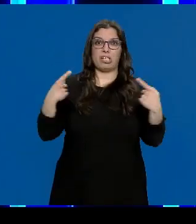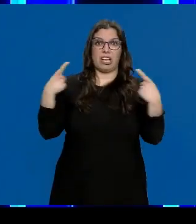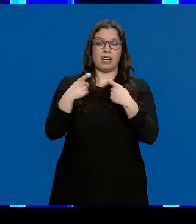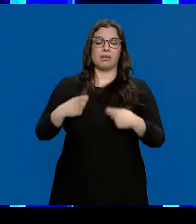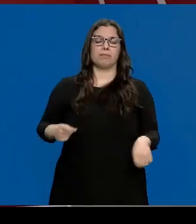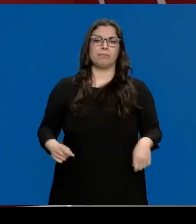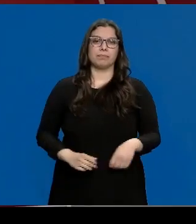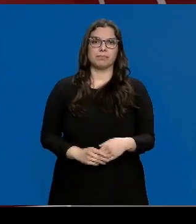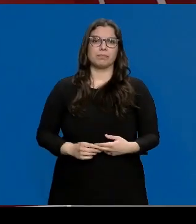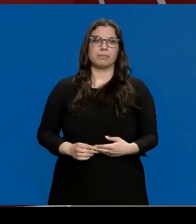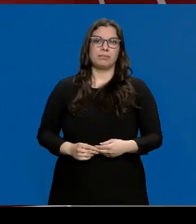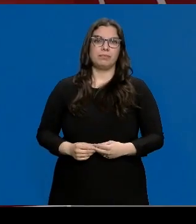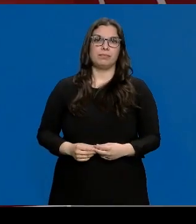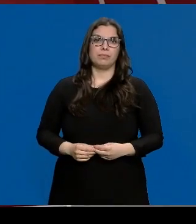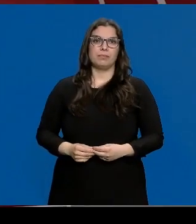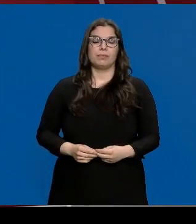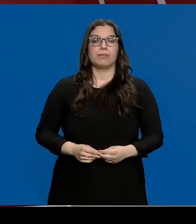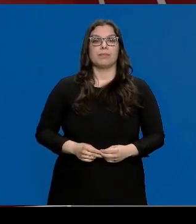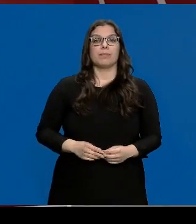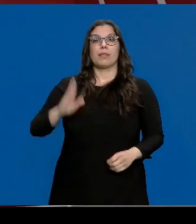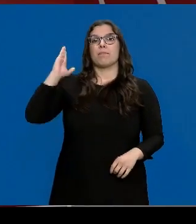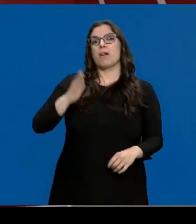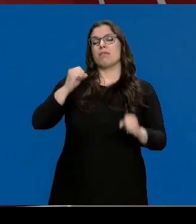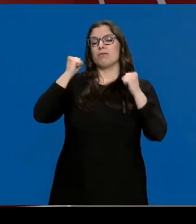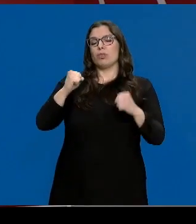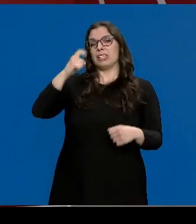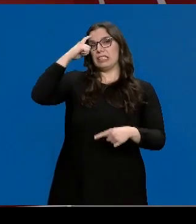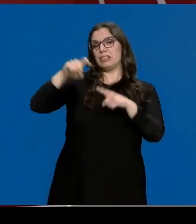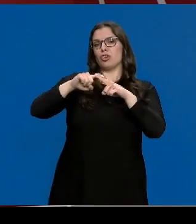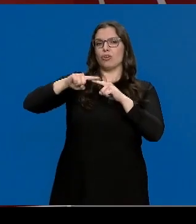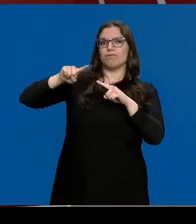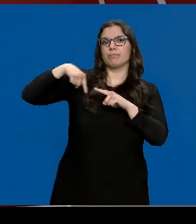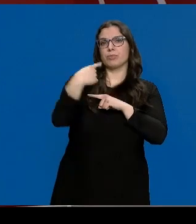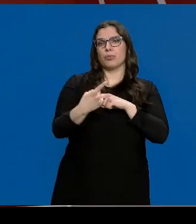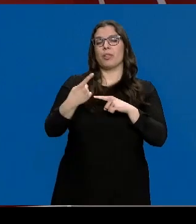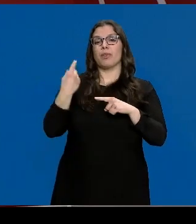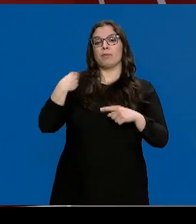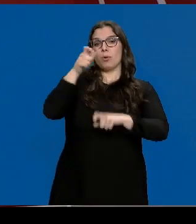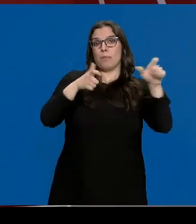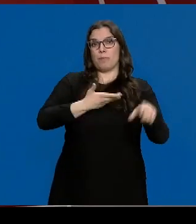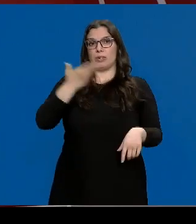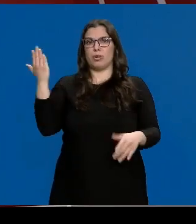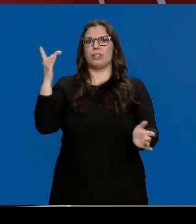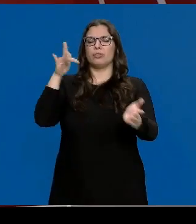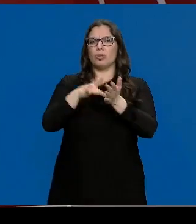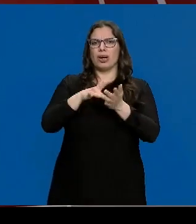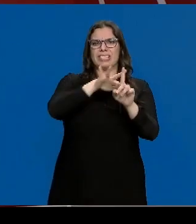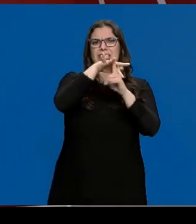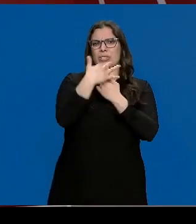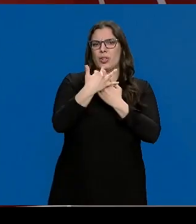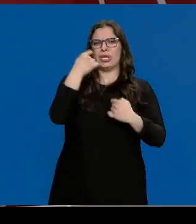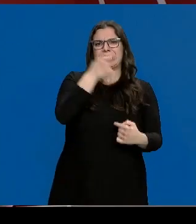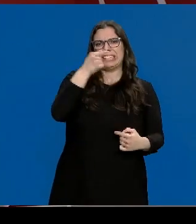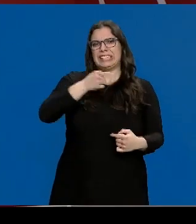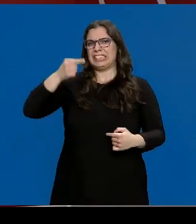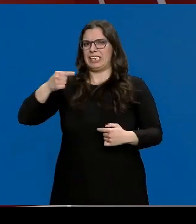guerra. El impacto psicológico de la guerra lastra el estado anímico del ciudadano. Han sido muchos acontecimientos